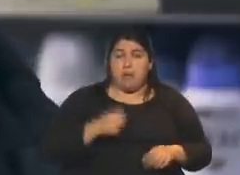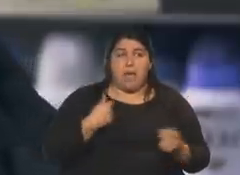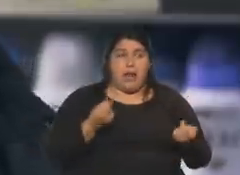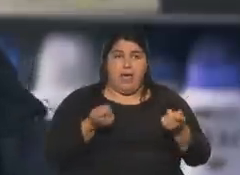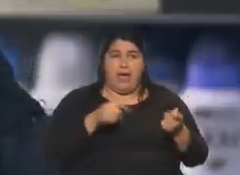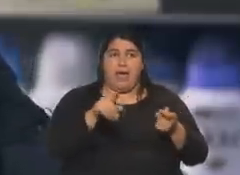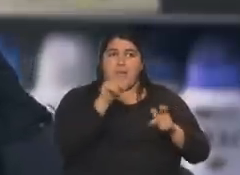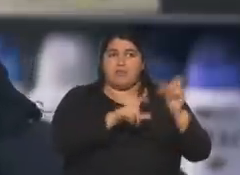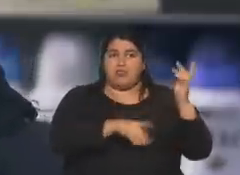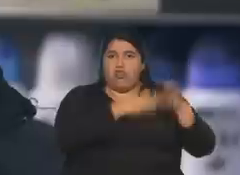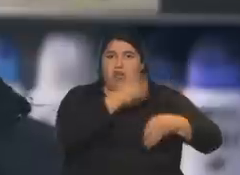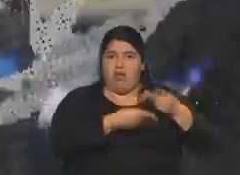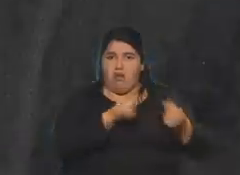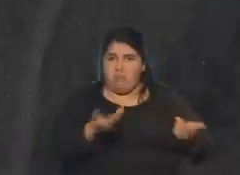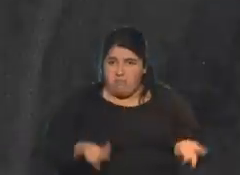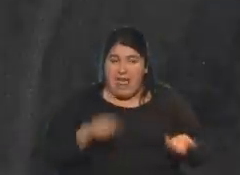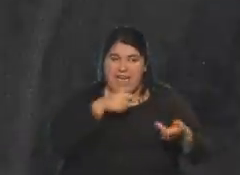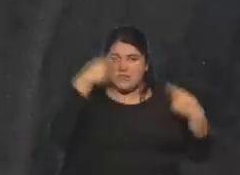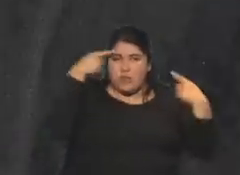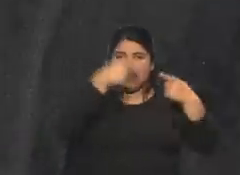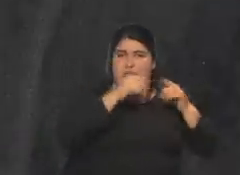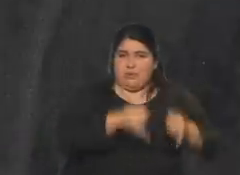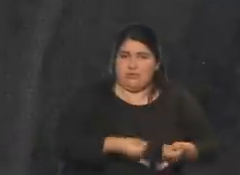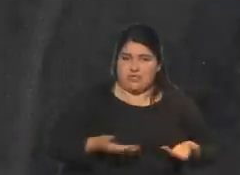el cliente. Esa es nuestra misión.